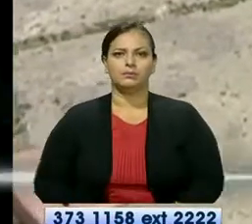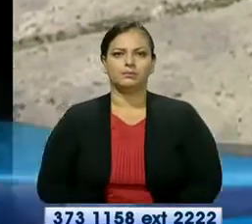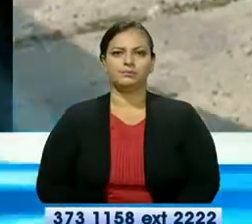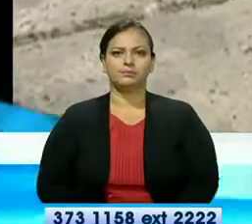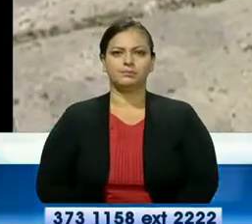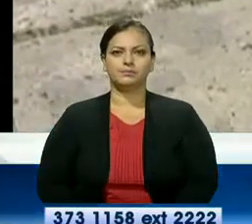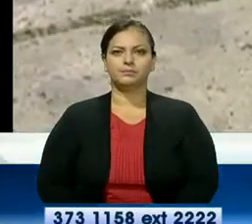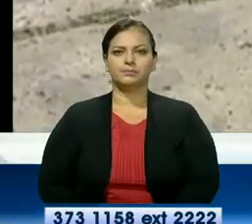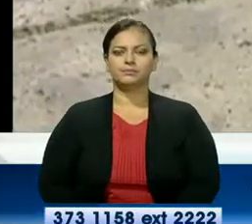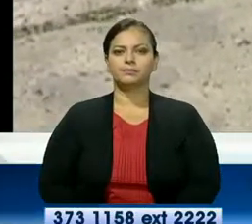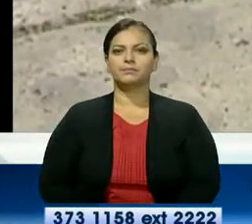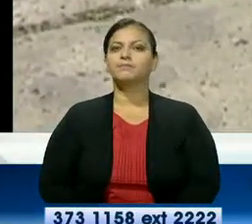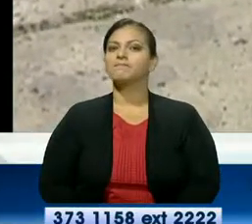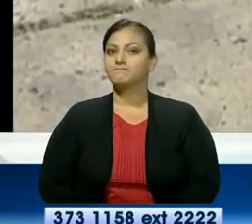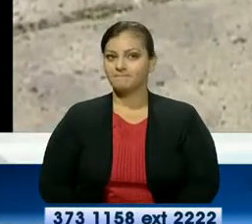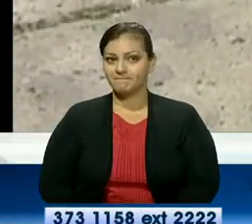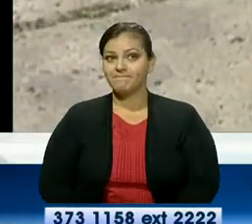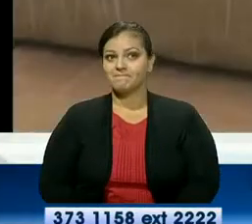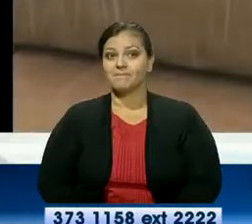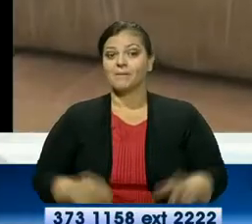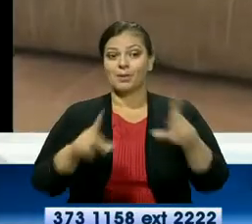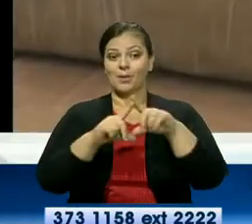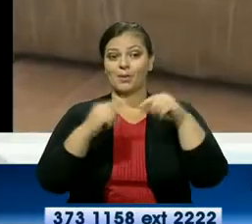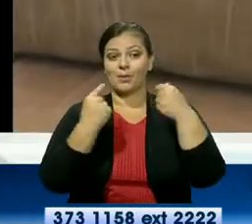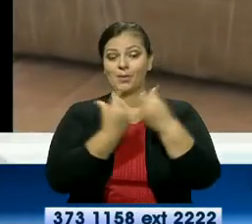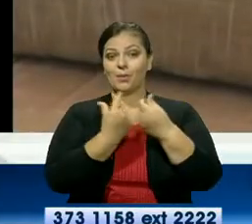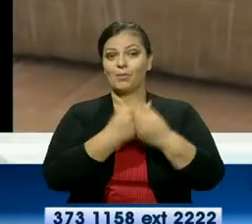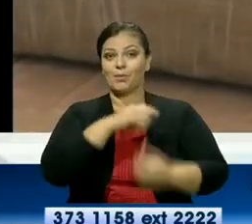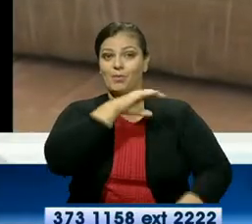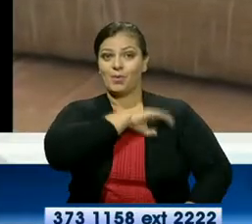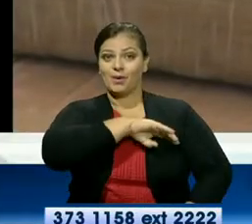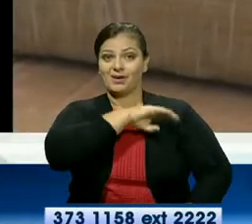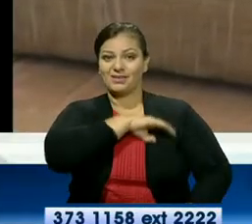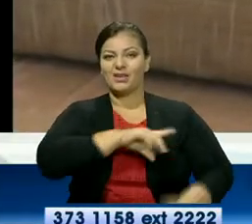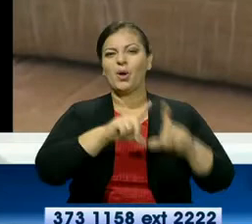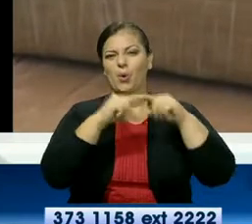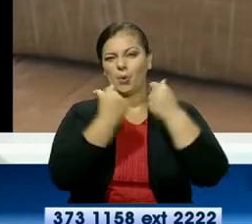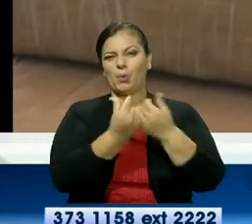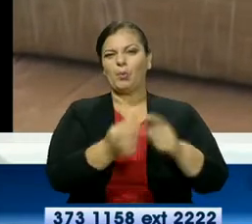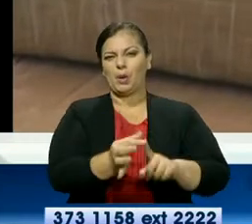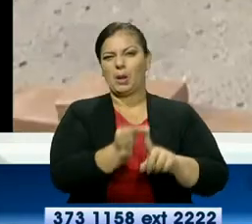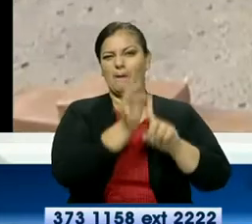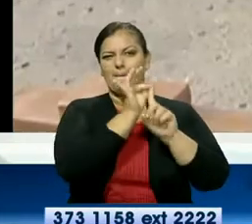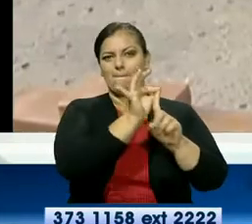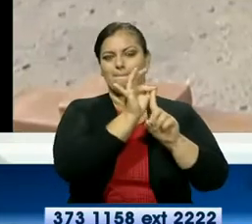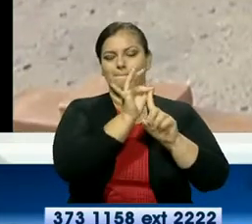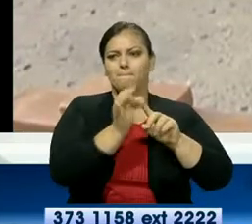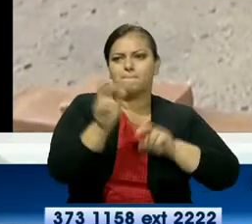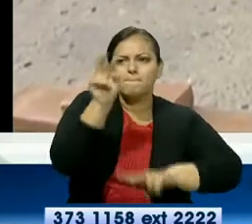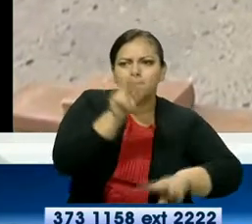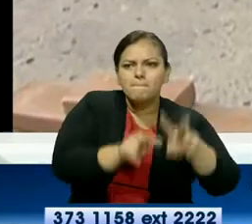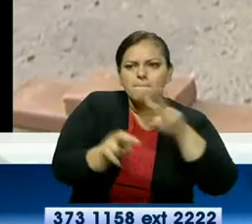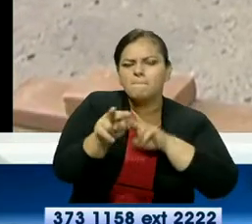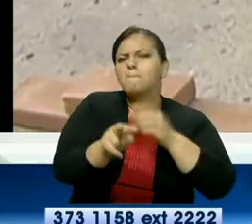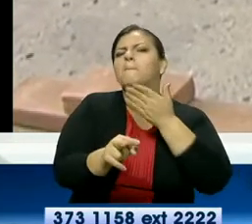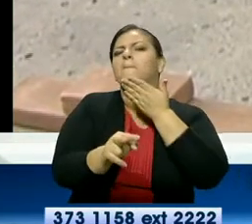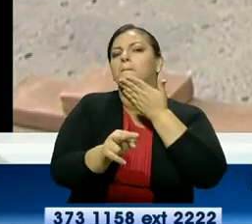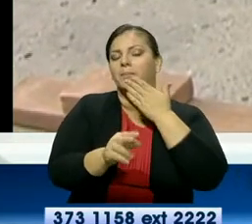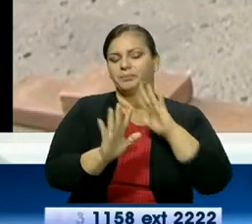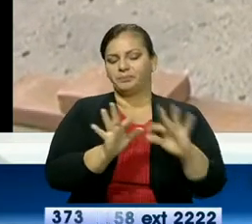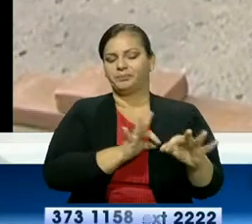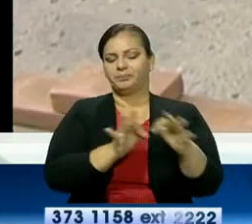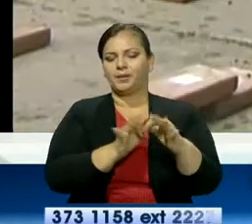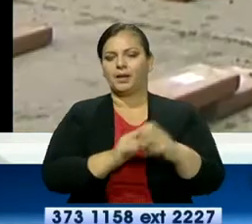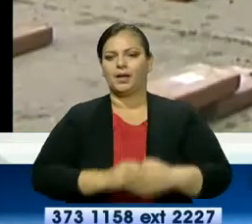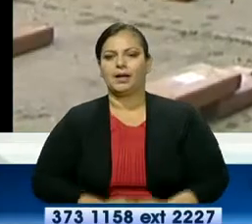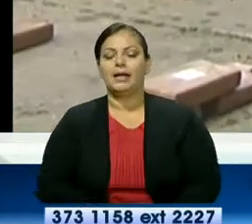Policía Antinarcóticos daba detalles de los últimos operativos ejecutados en Guayaquil. El primero, un vehículo pesado que transportaba más